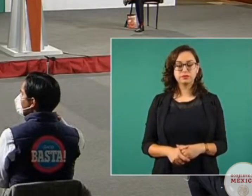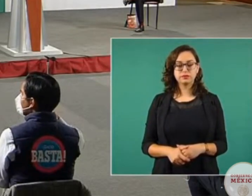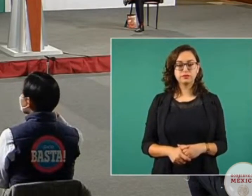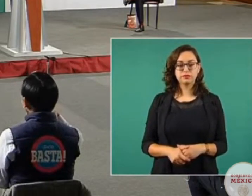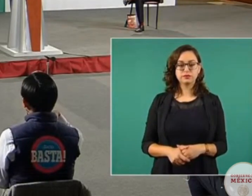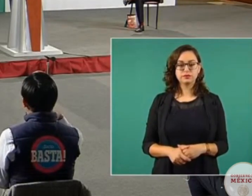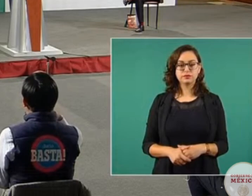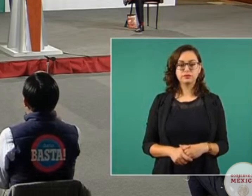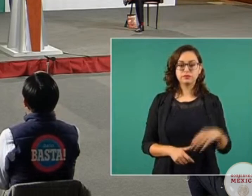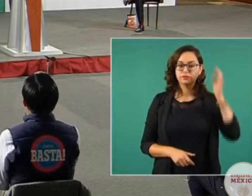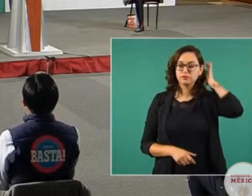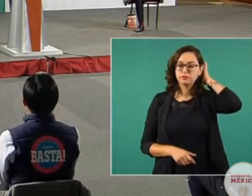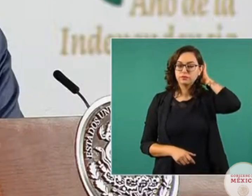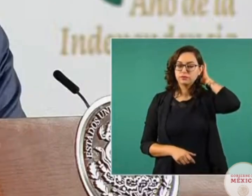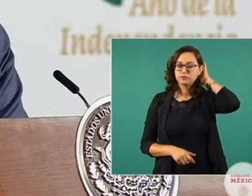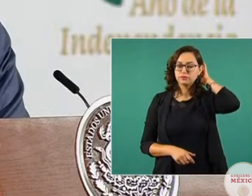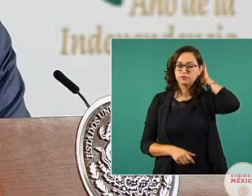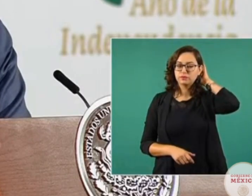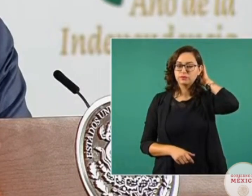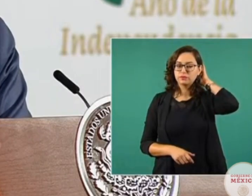Estaba como